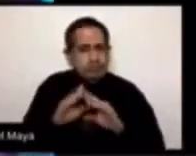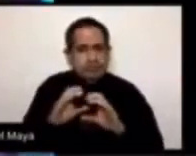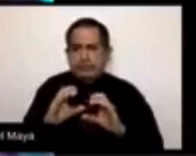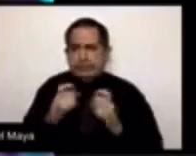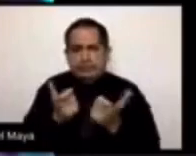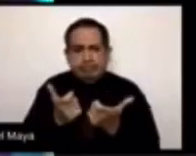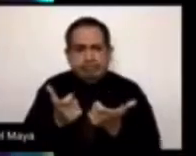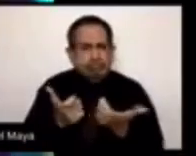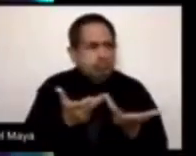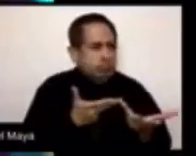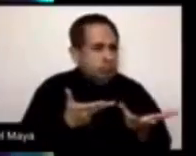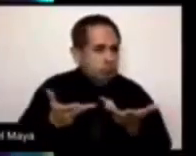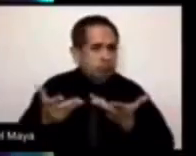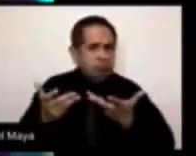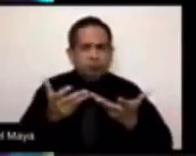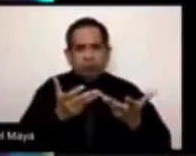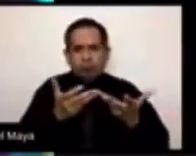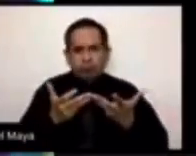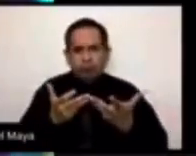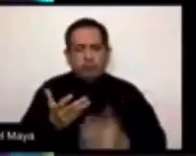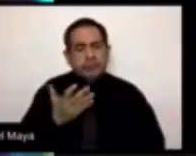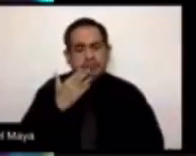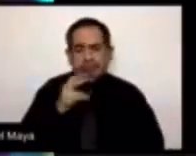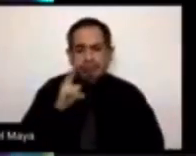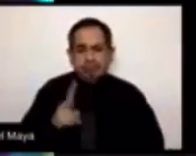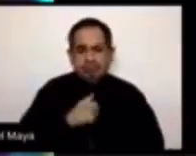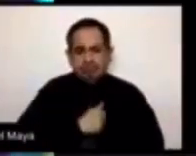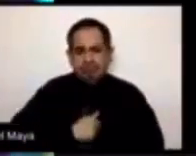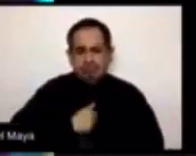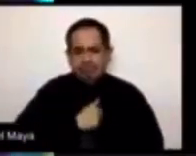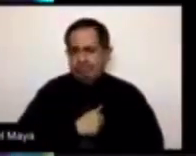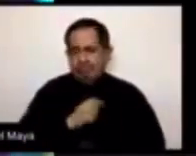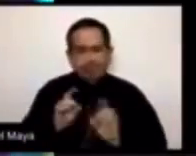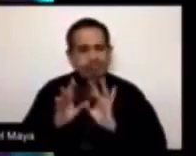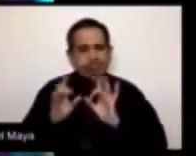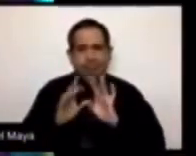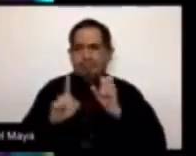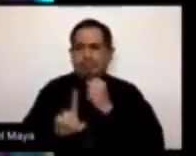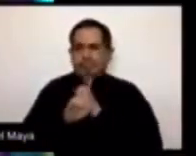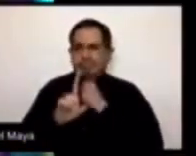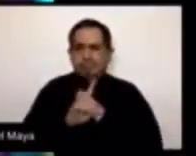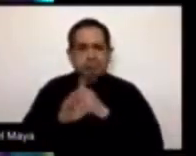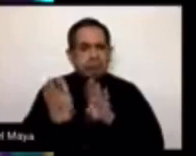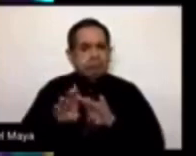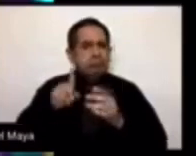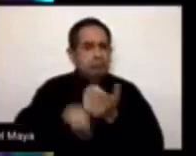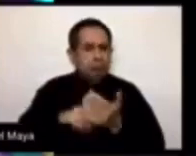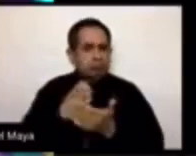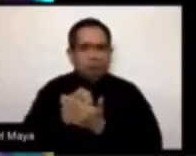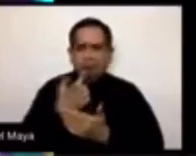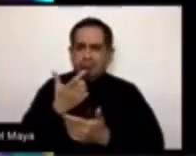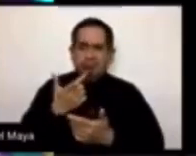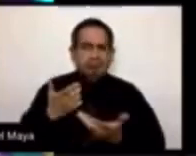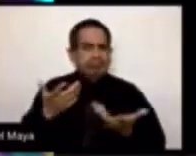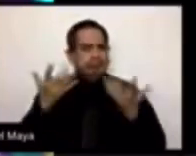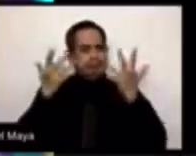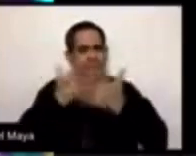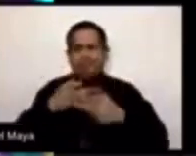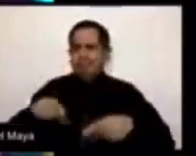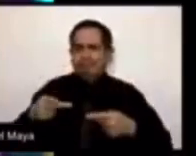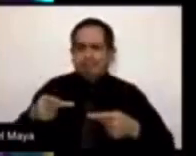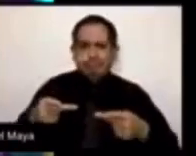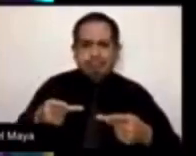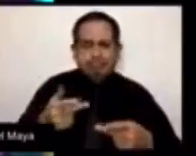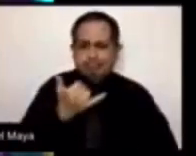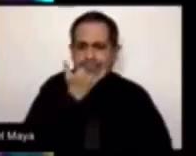alimentaria. Desafortunadamente, esta crisis ha impactado a quienes laboran en la economía informal. Se ha